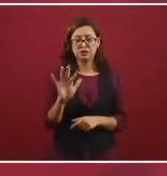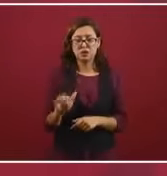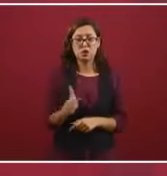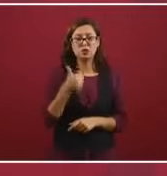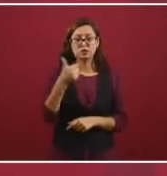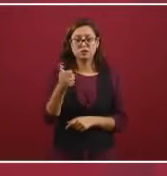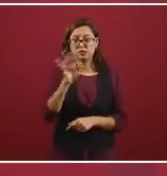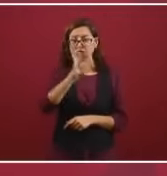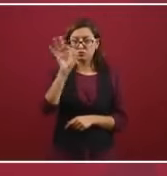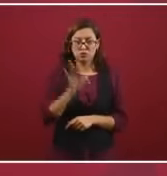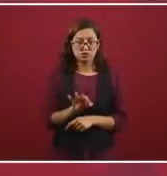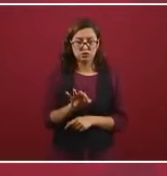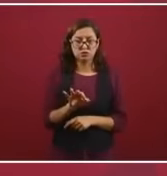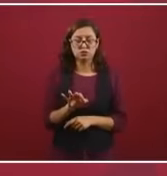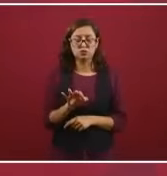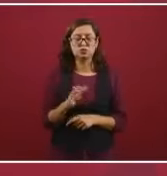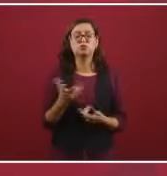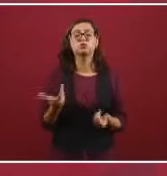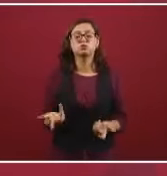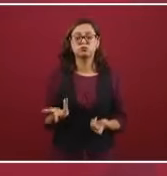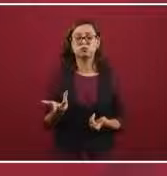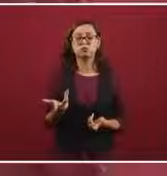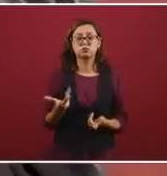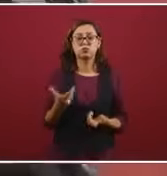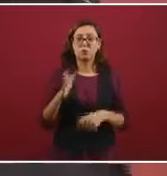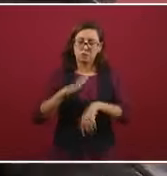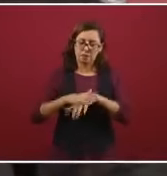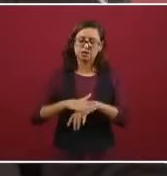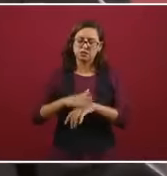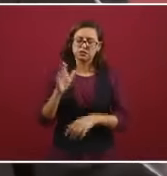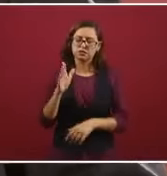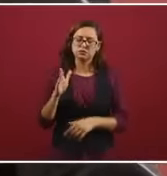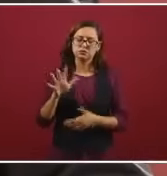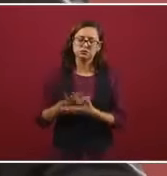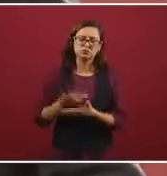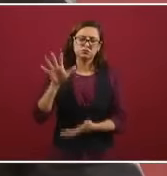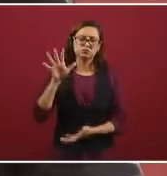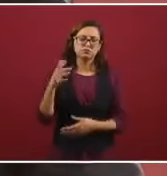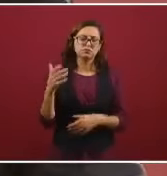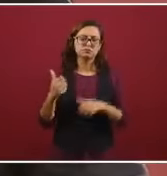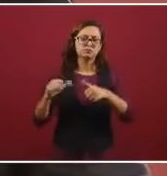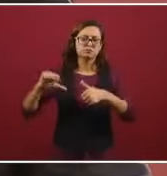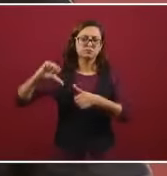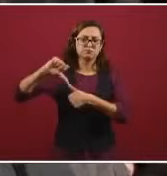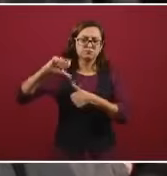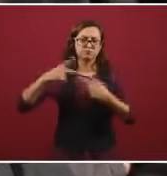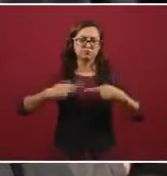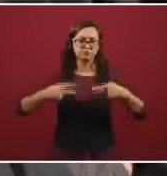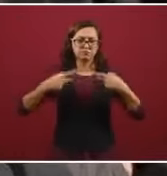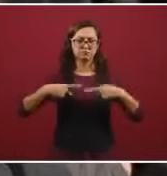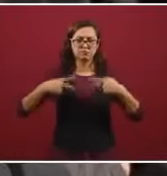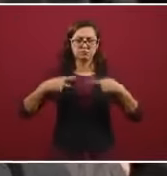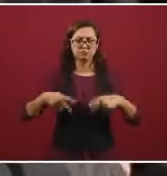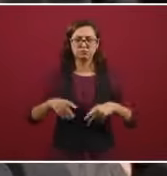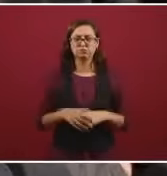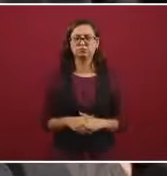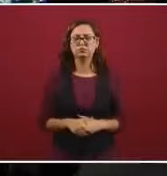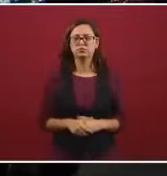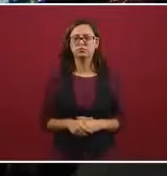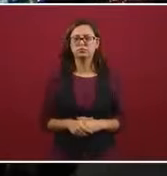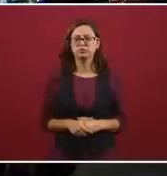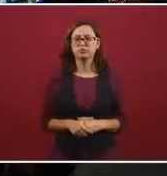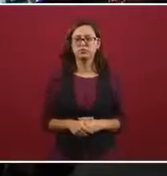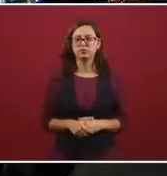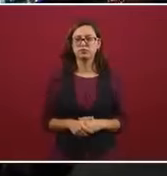grueso de ese descenso ha sido por parte de flujos de centroamericanos. Ok, y un momento una para el presidente, si me lo permite, señor. Ahora